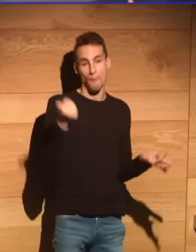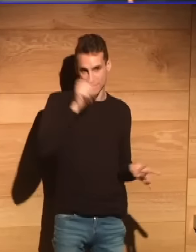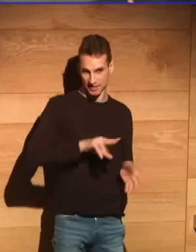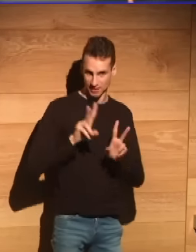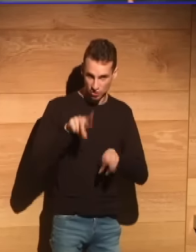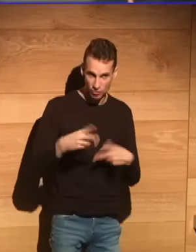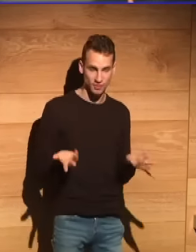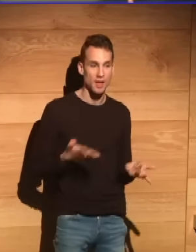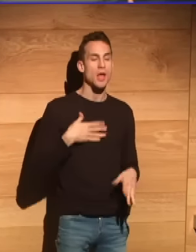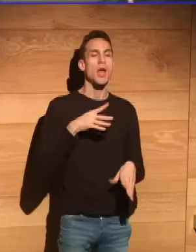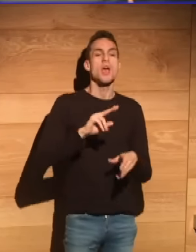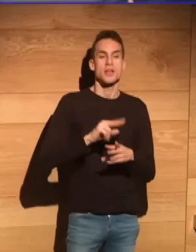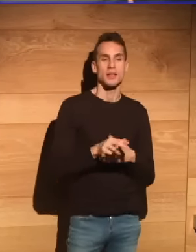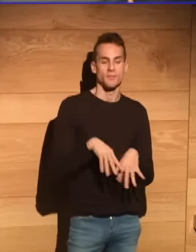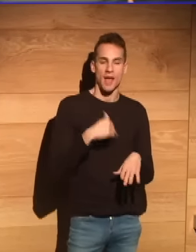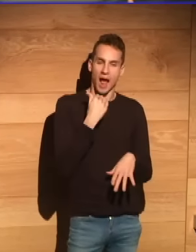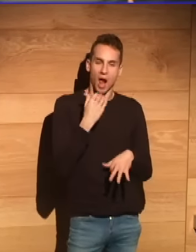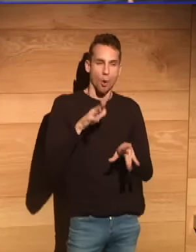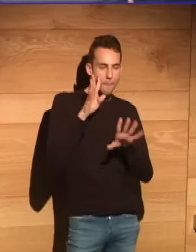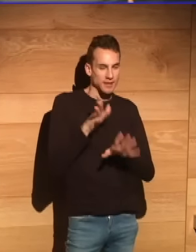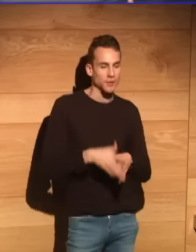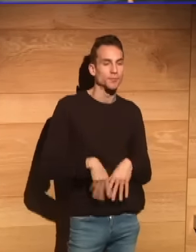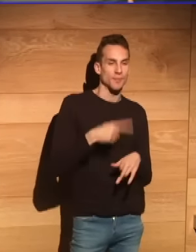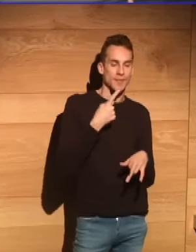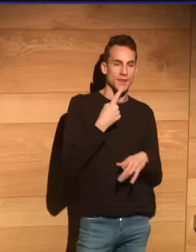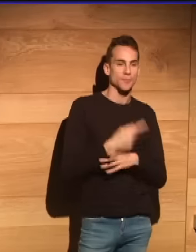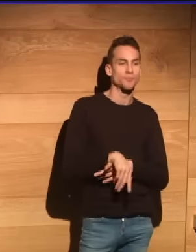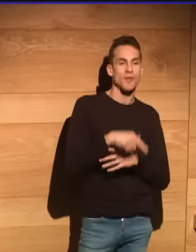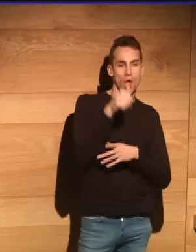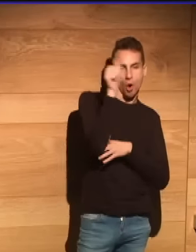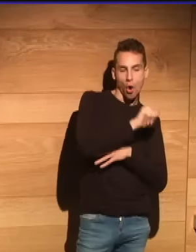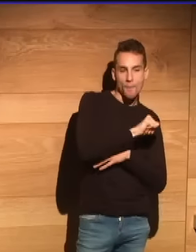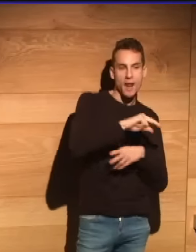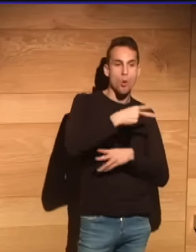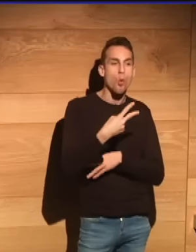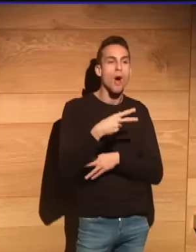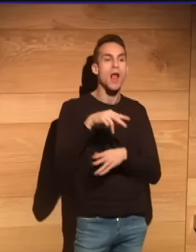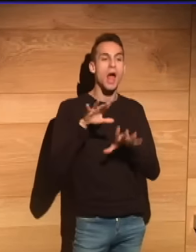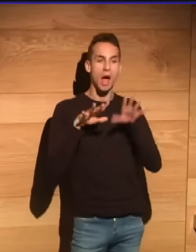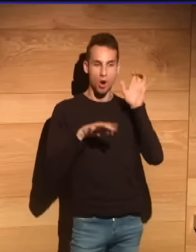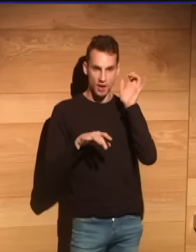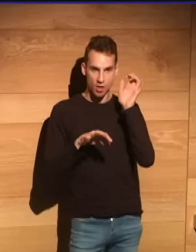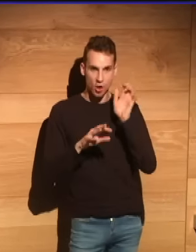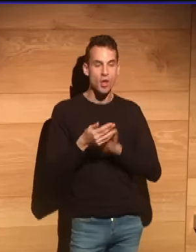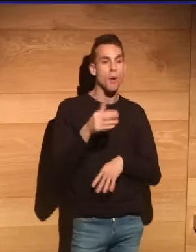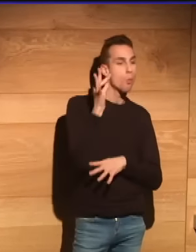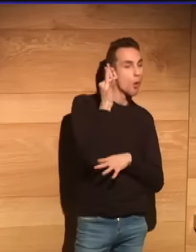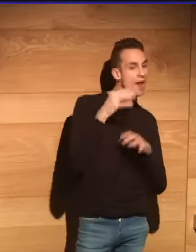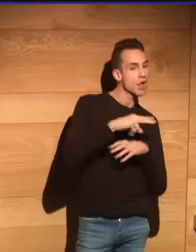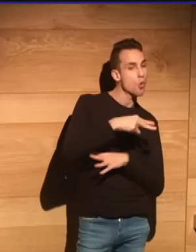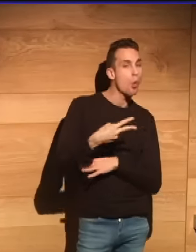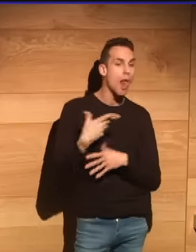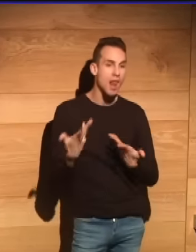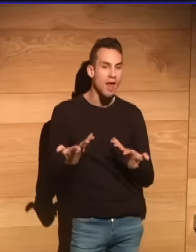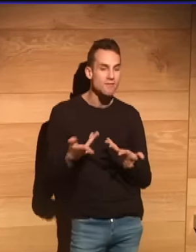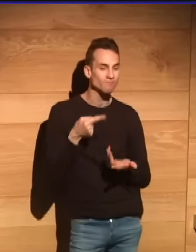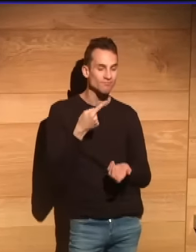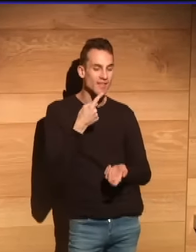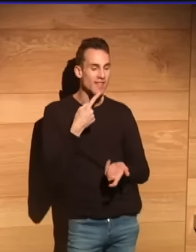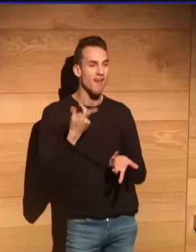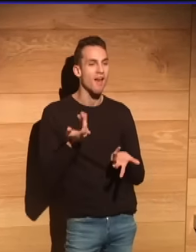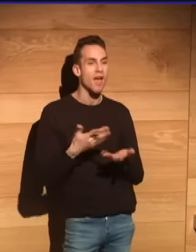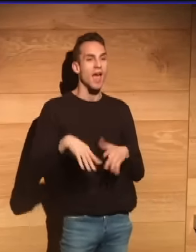igual a ordenador, mujer igual a, y el algoritmo decía ama de casa. Y como esto